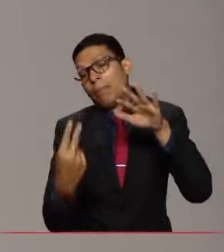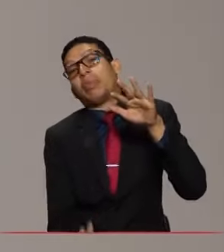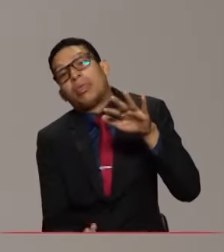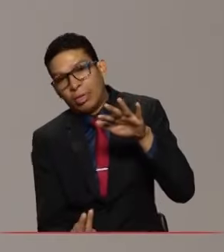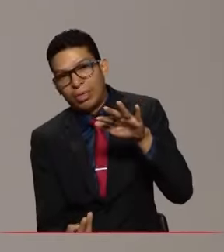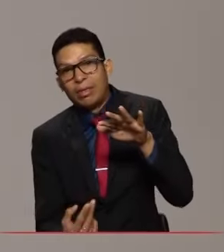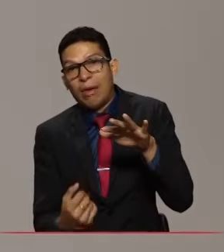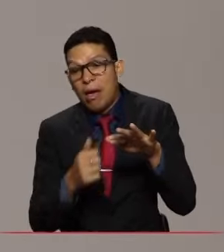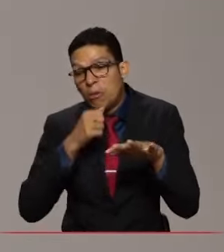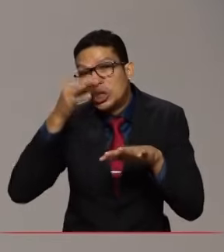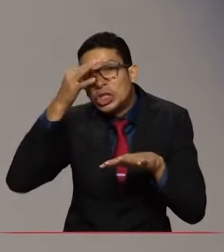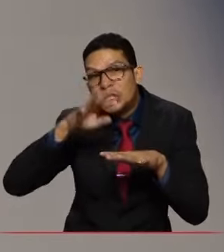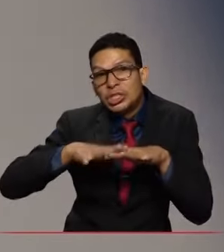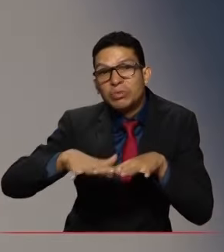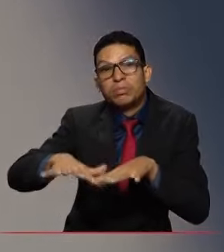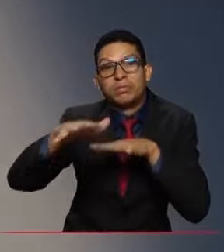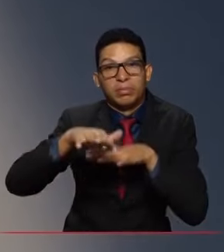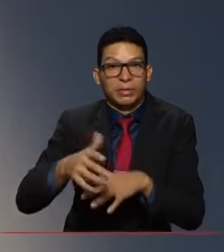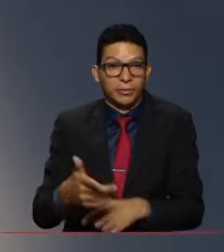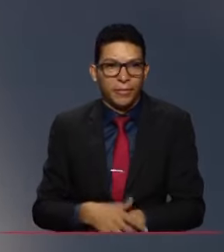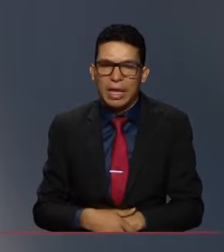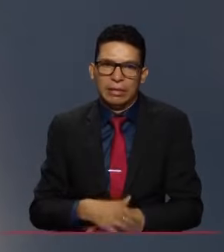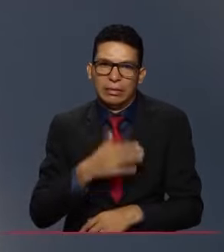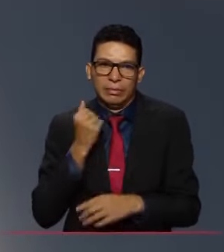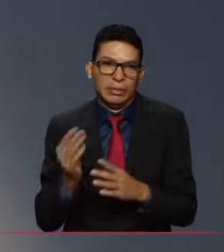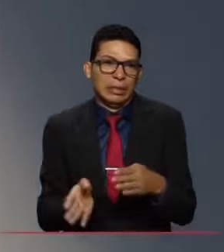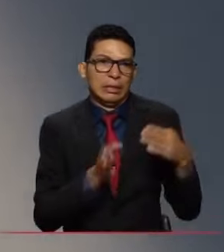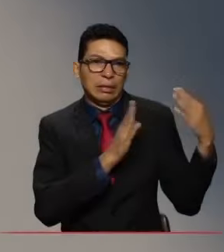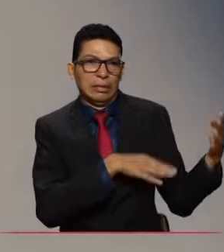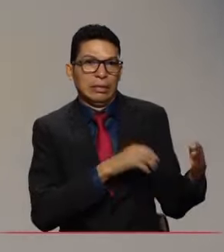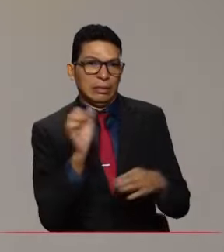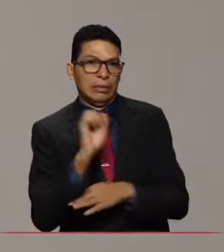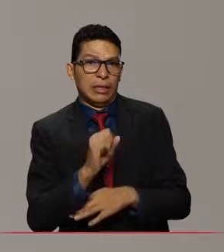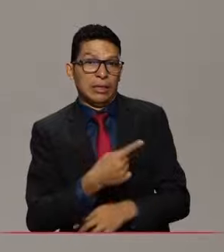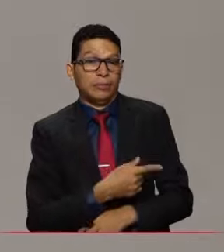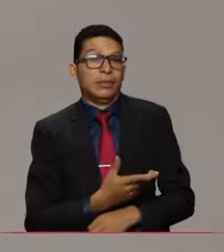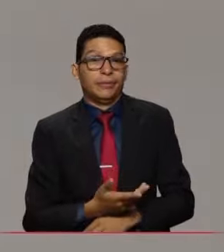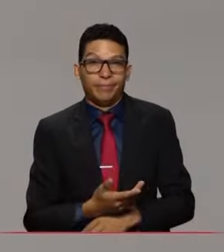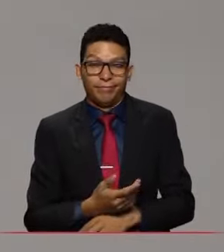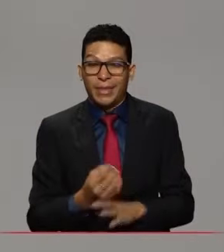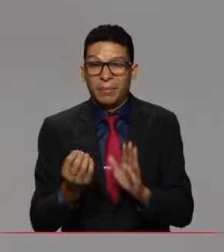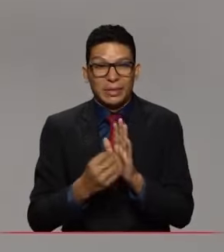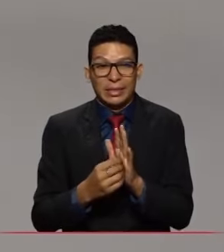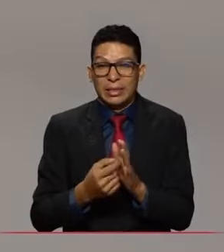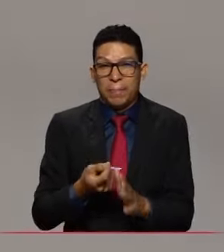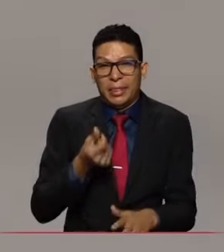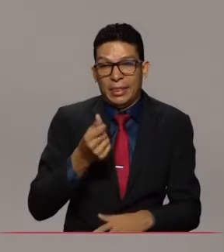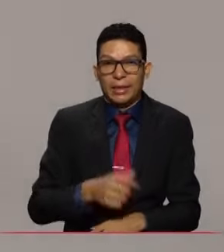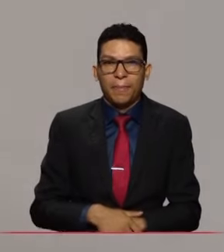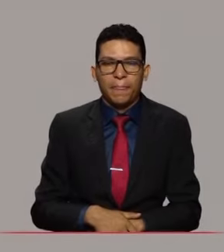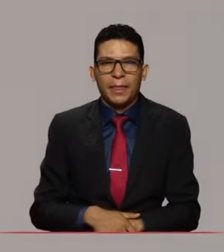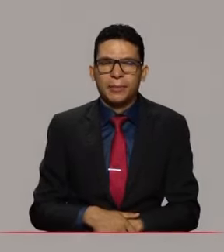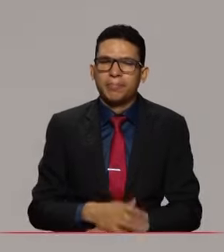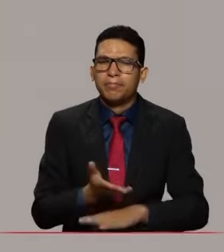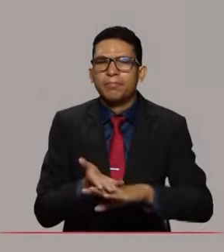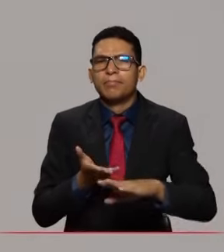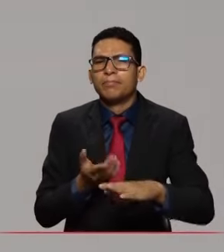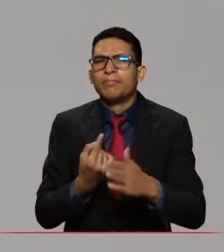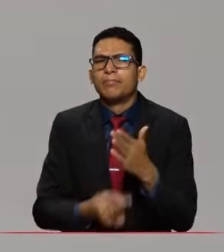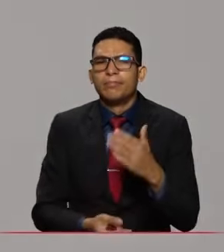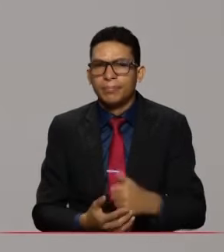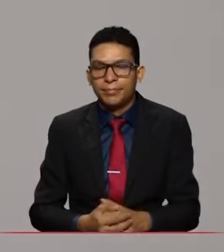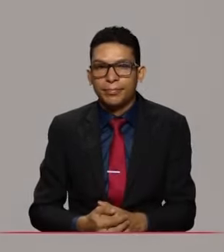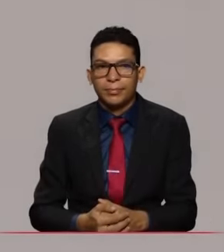Entonces uno prefiere usar el vehicular o el otro puente que está allá, pero pocas veces paso por aquí. ¿Qué solicitud hace usted?